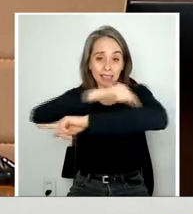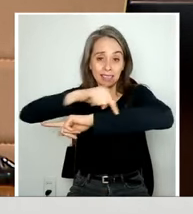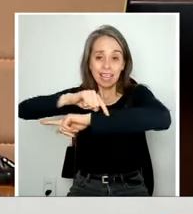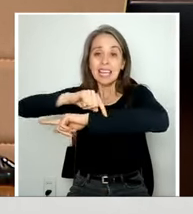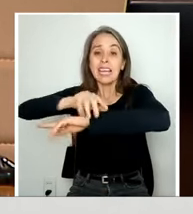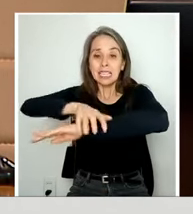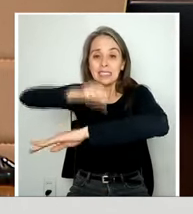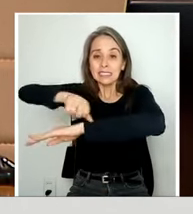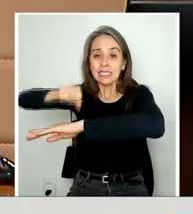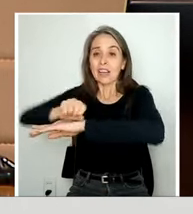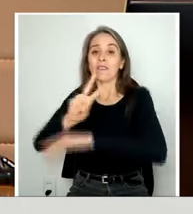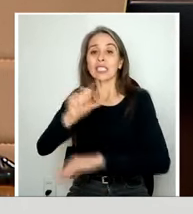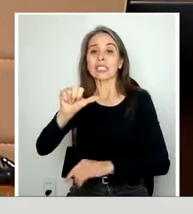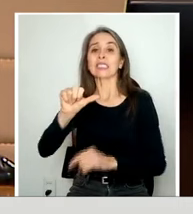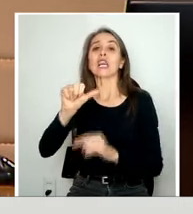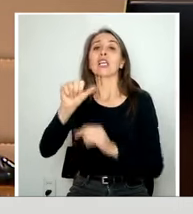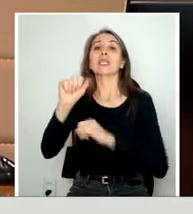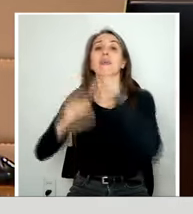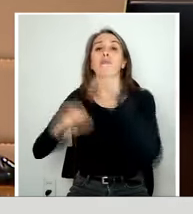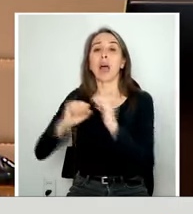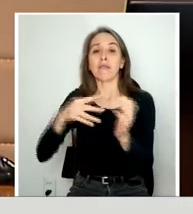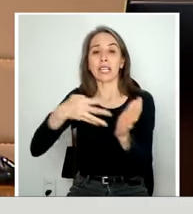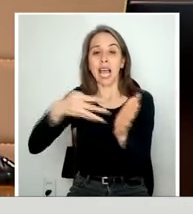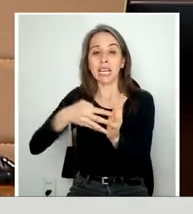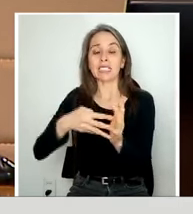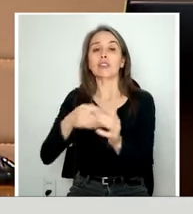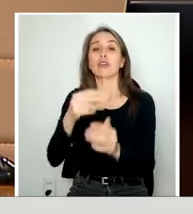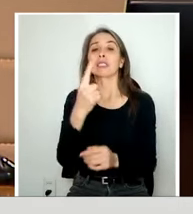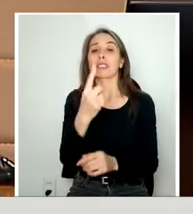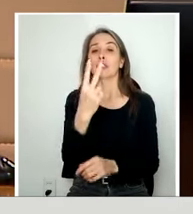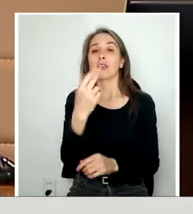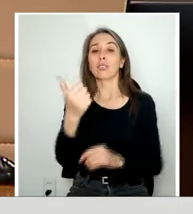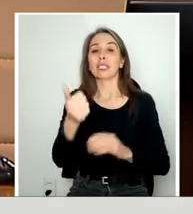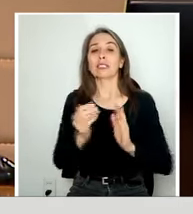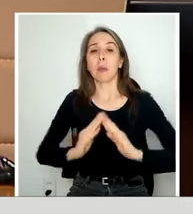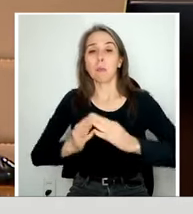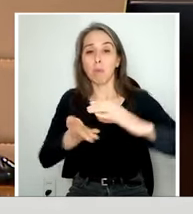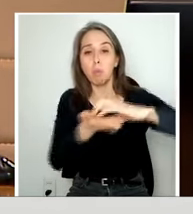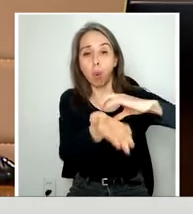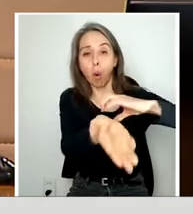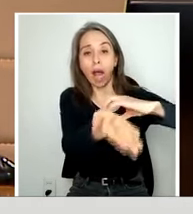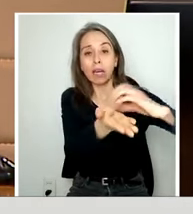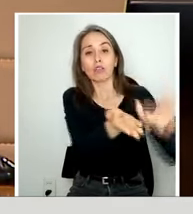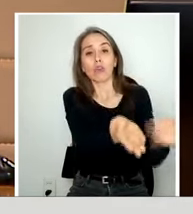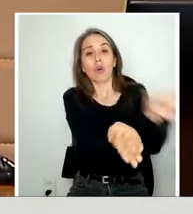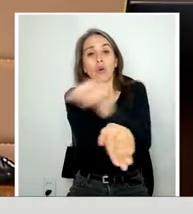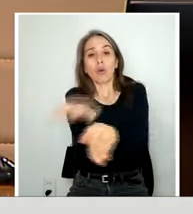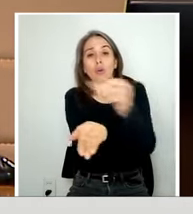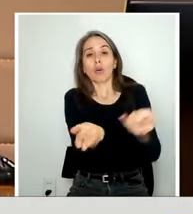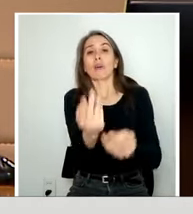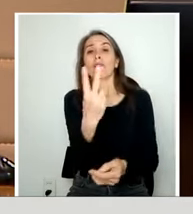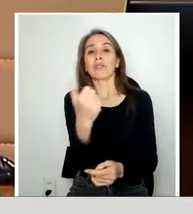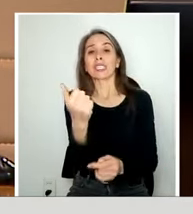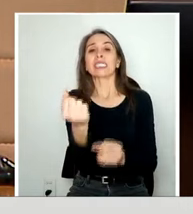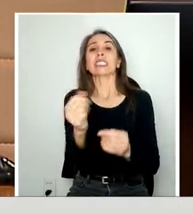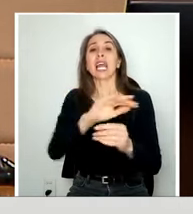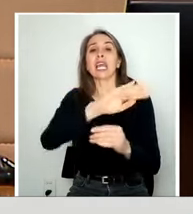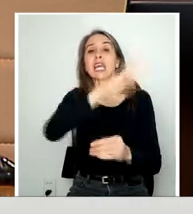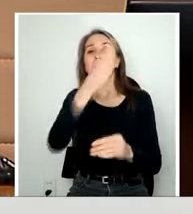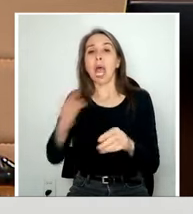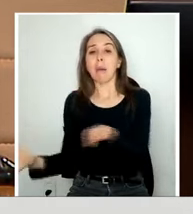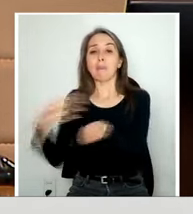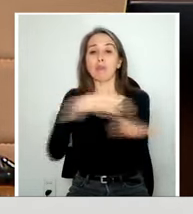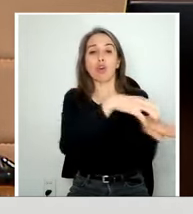seris 126 descargadores de Puerto 25 camionetas fleteras entre otros todo